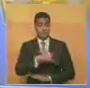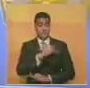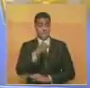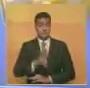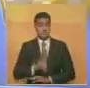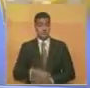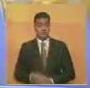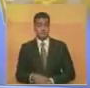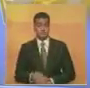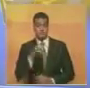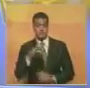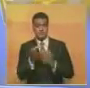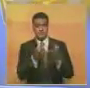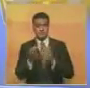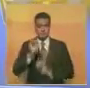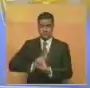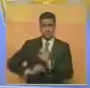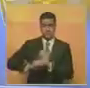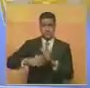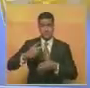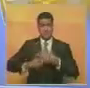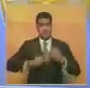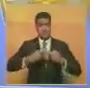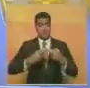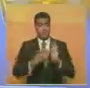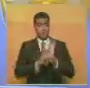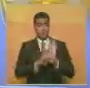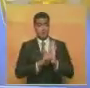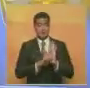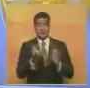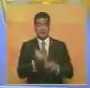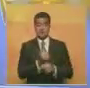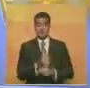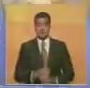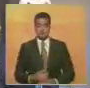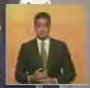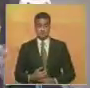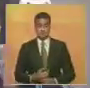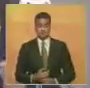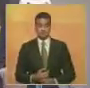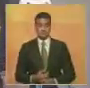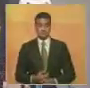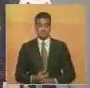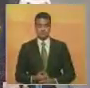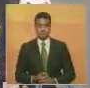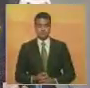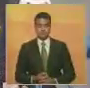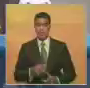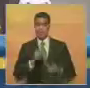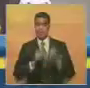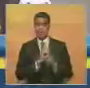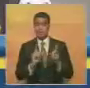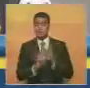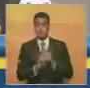Venezuela, FAPUB, manifestó su rechazo al proyecto de reforma a la Ley Orgánica del Trabajo. Que cualquier reforma o